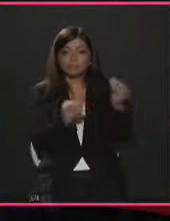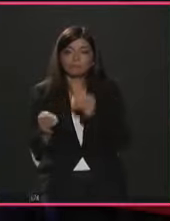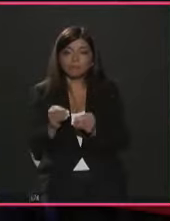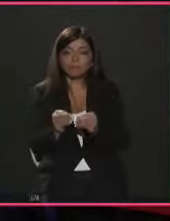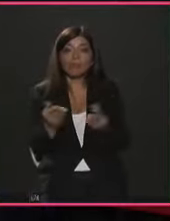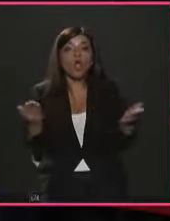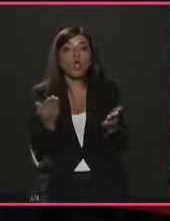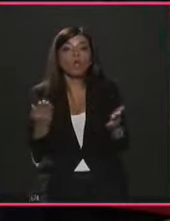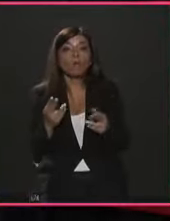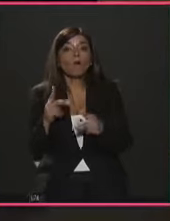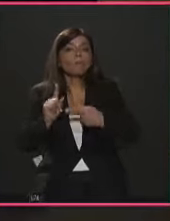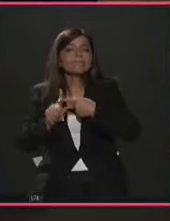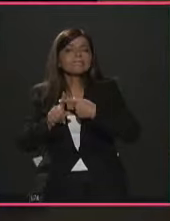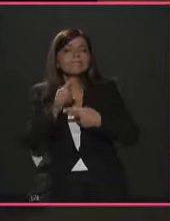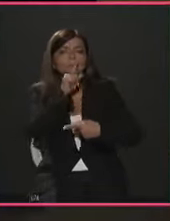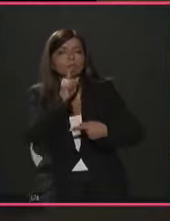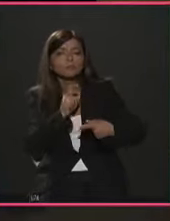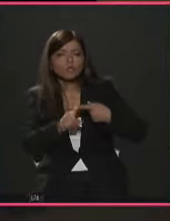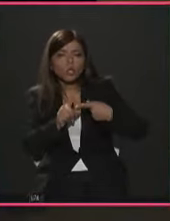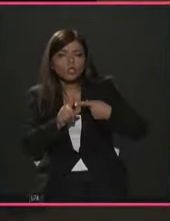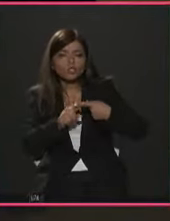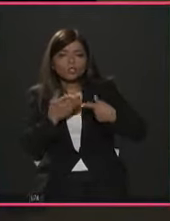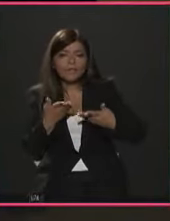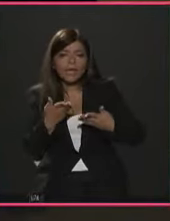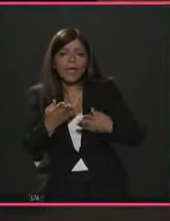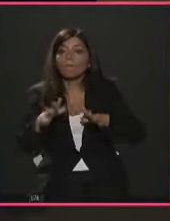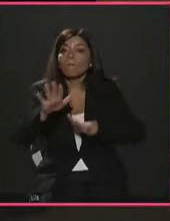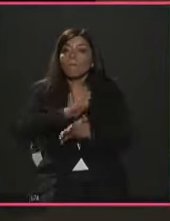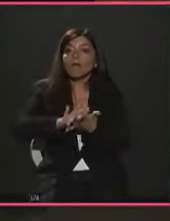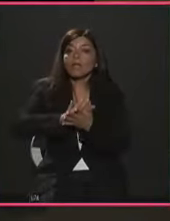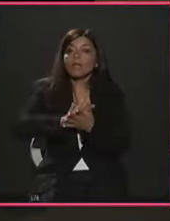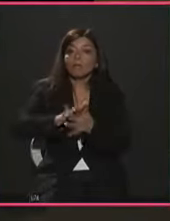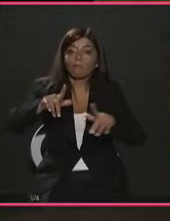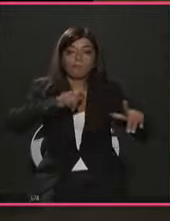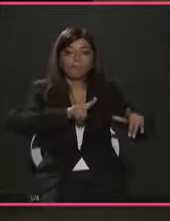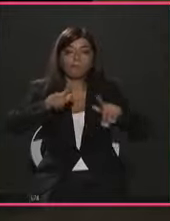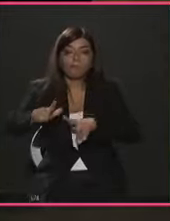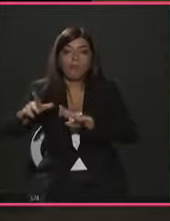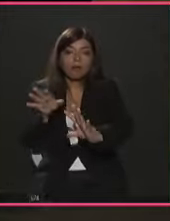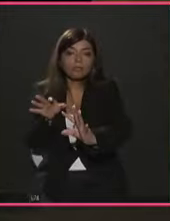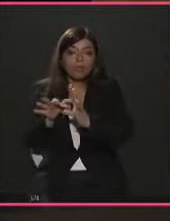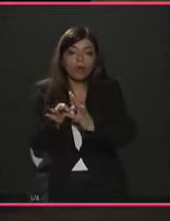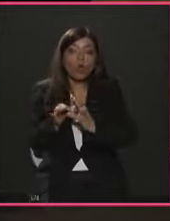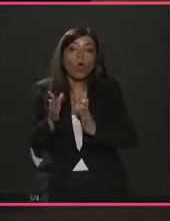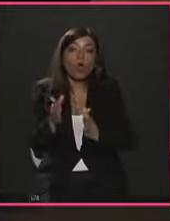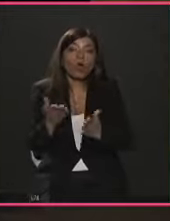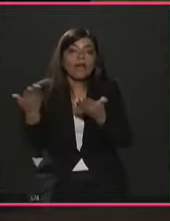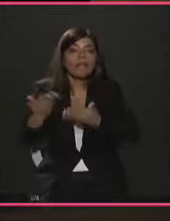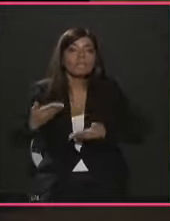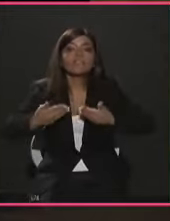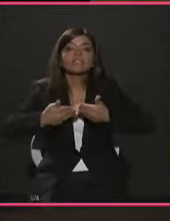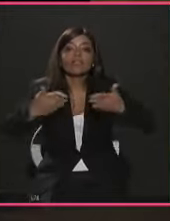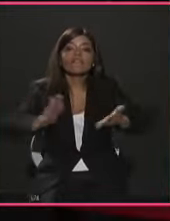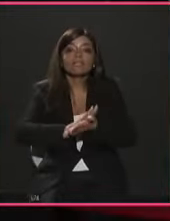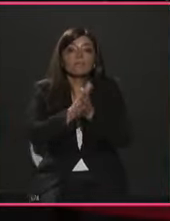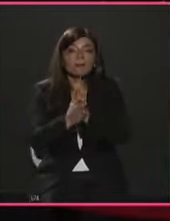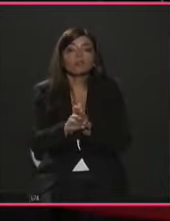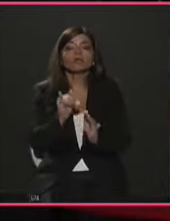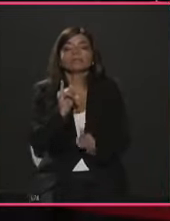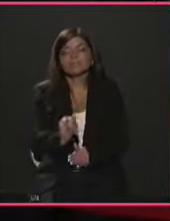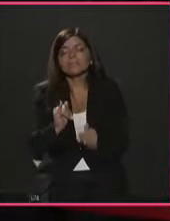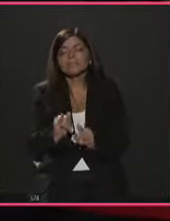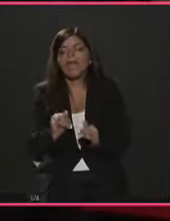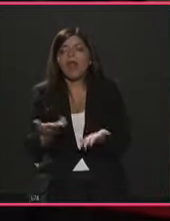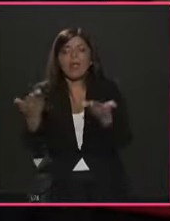cómo poder hacerlo Cómo participar tienen que ser específicamente de un área vinculada o finalmente la invitación abierta es una invitación